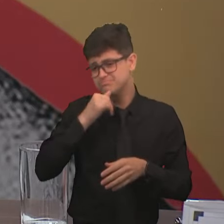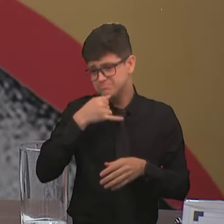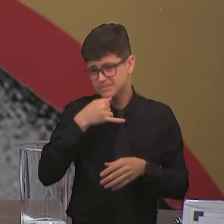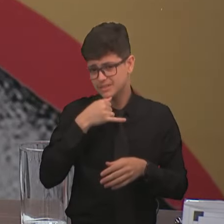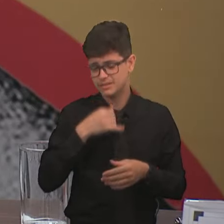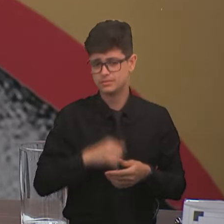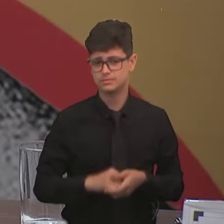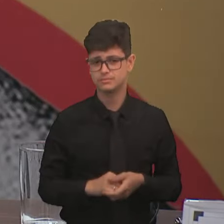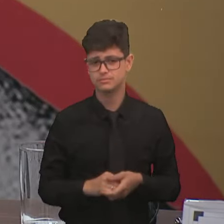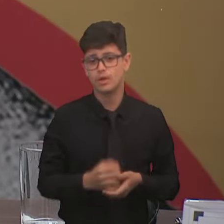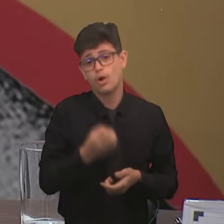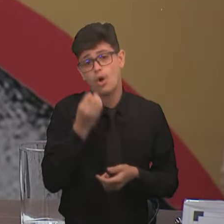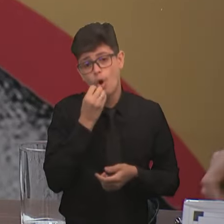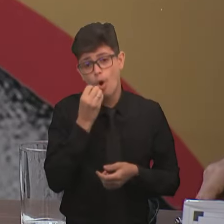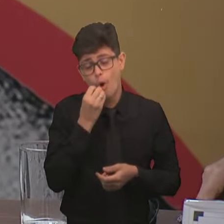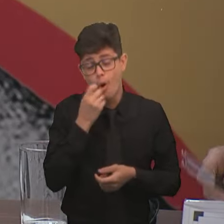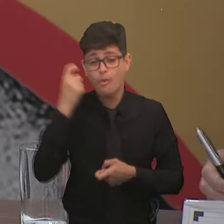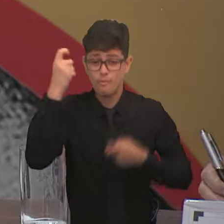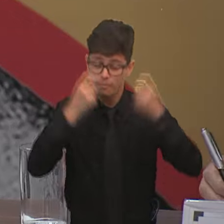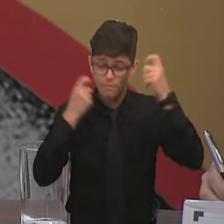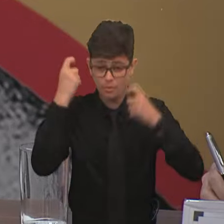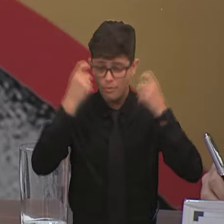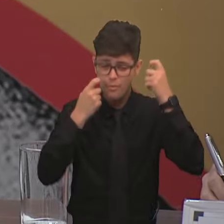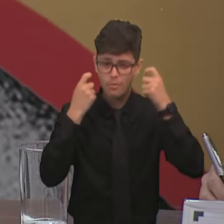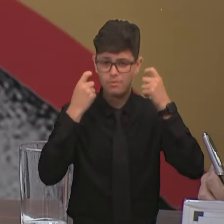del Supremo. Por supuesto que